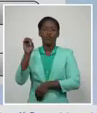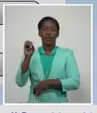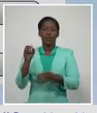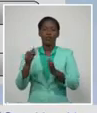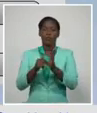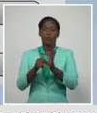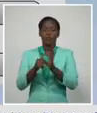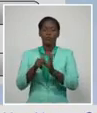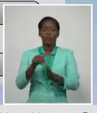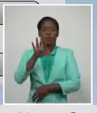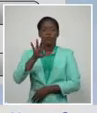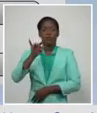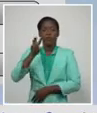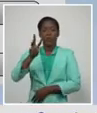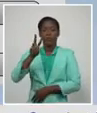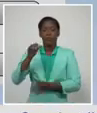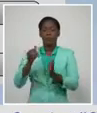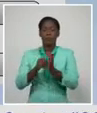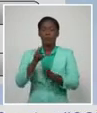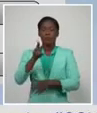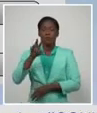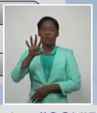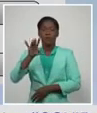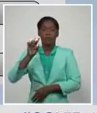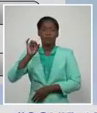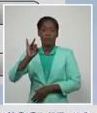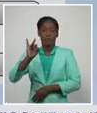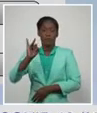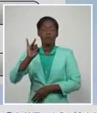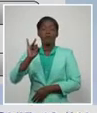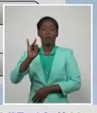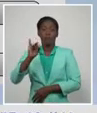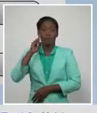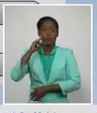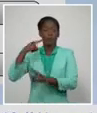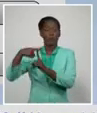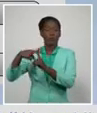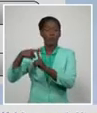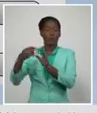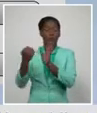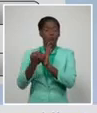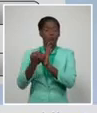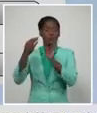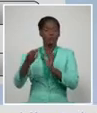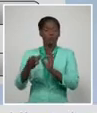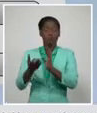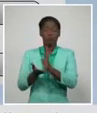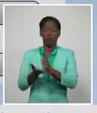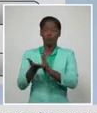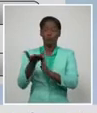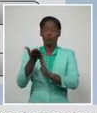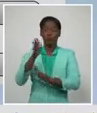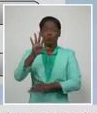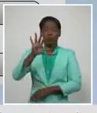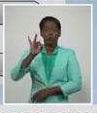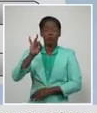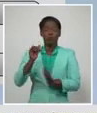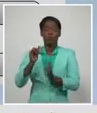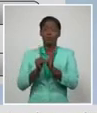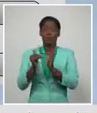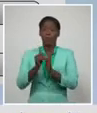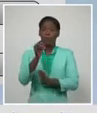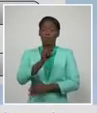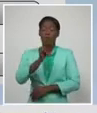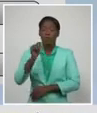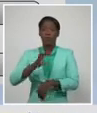253.587 y ya la cifra de confirmados supera los 57 millones,